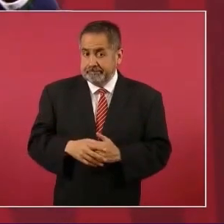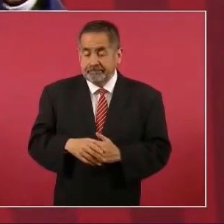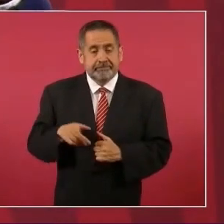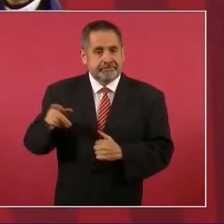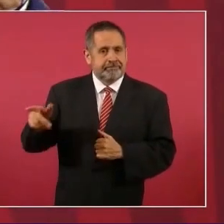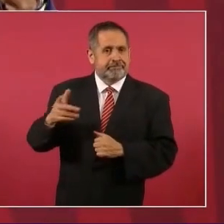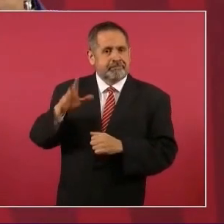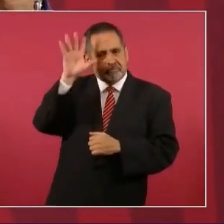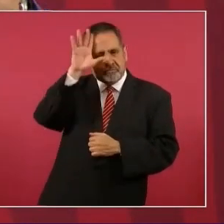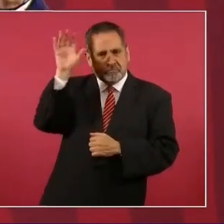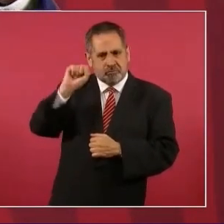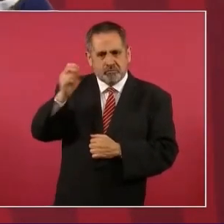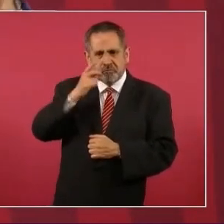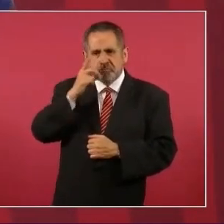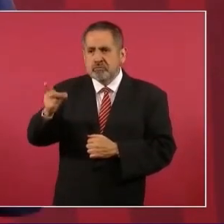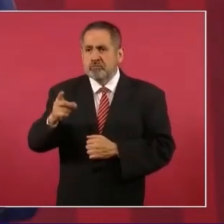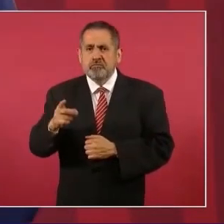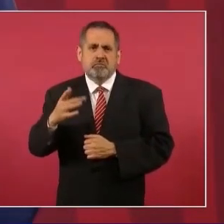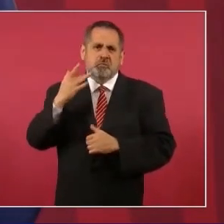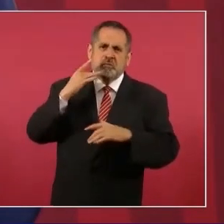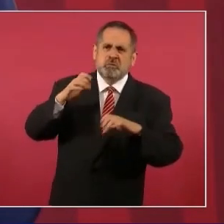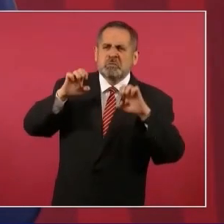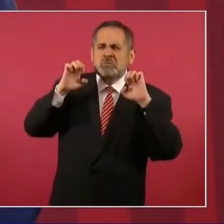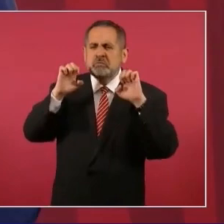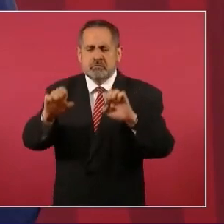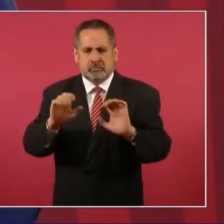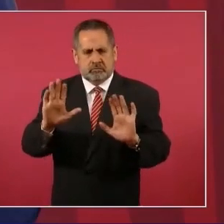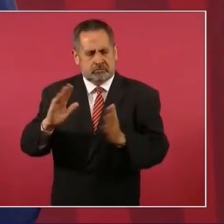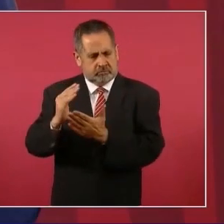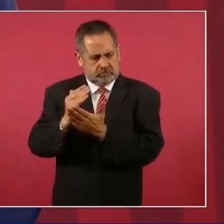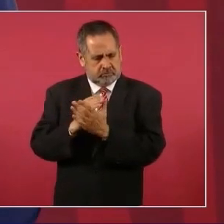que se modere la indigencia y la opulencia?